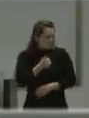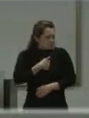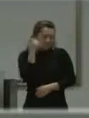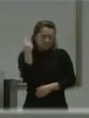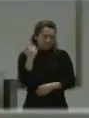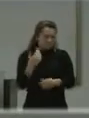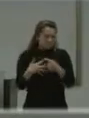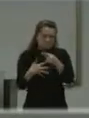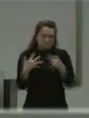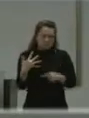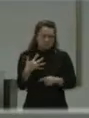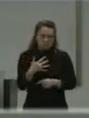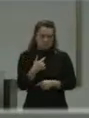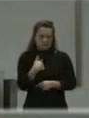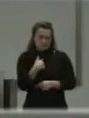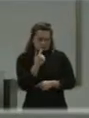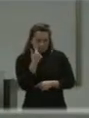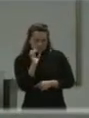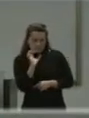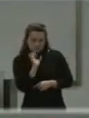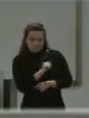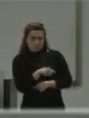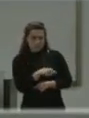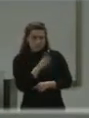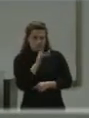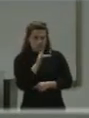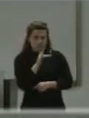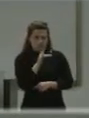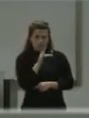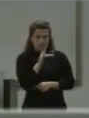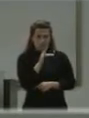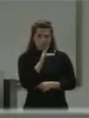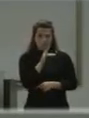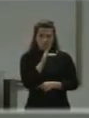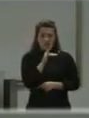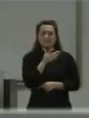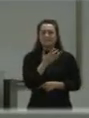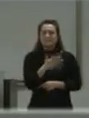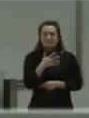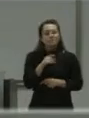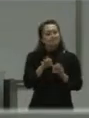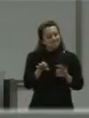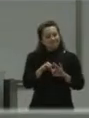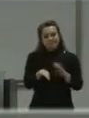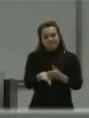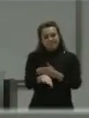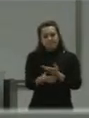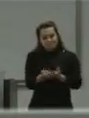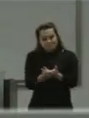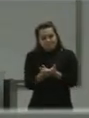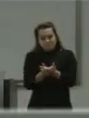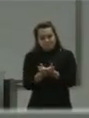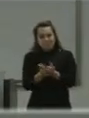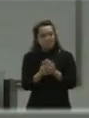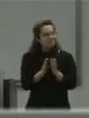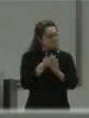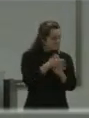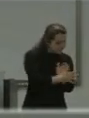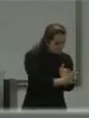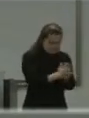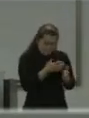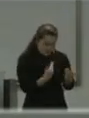entonces pues se va es muy recomendable Tener buena comunicación